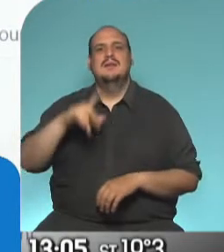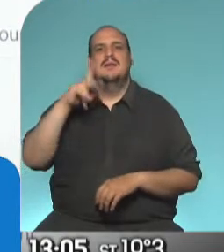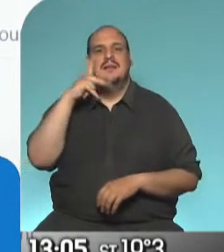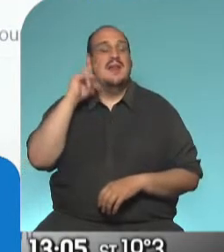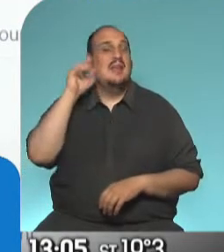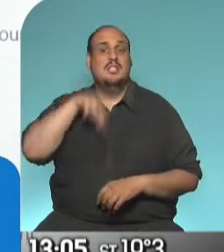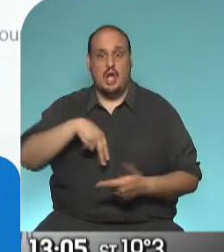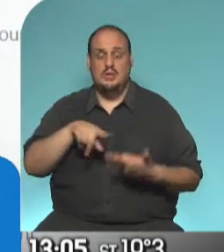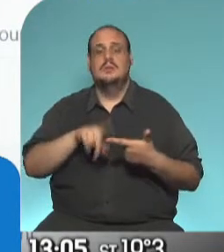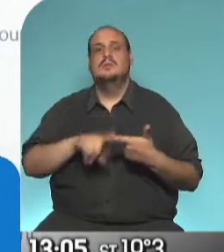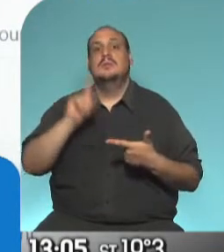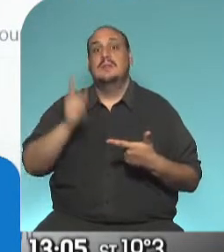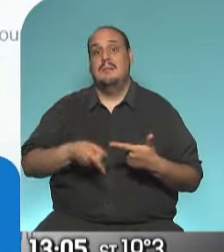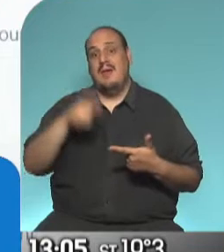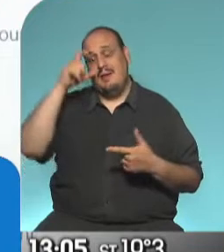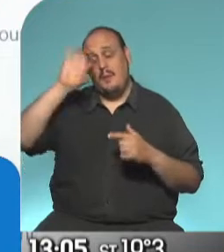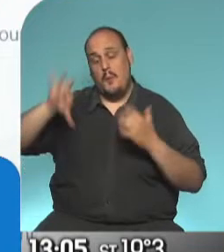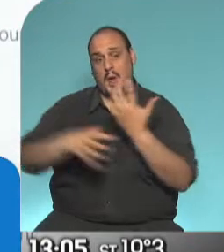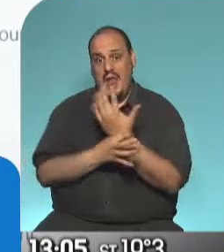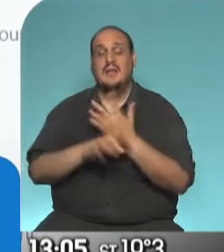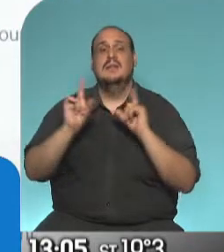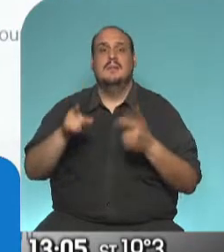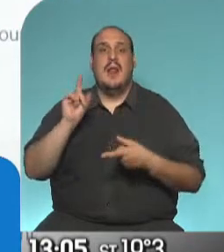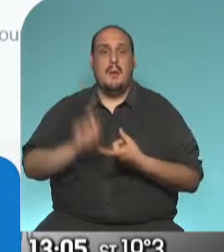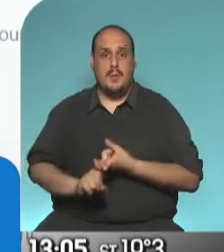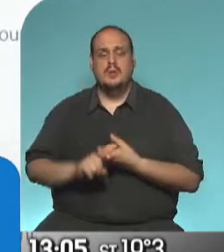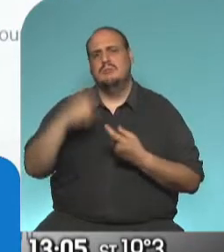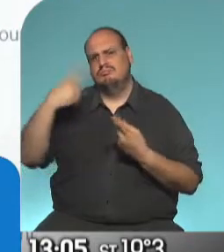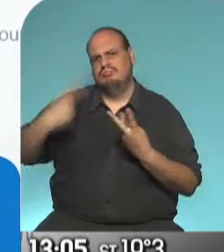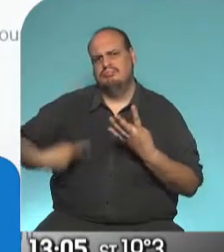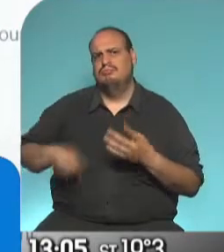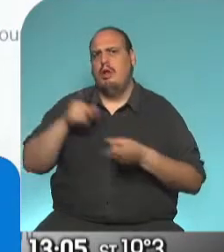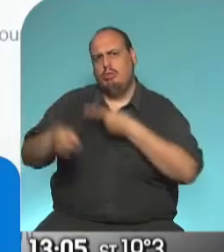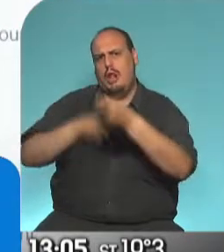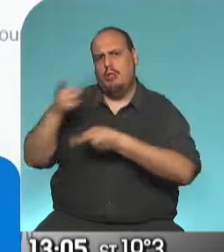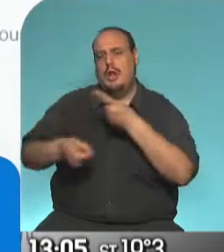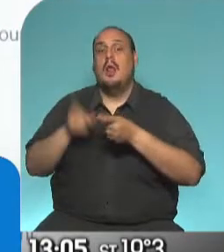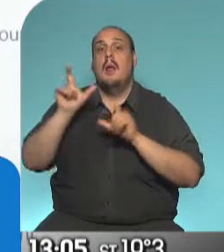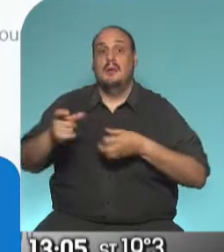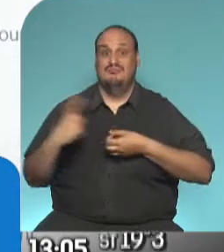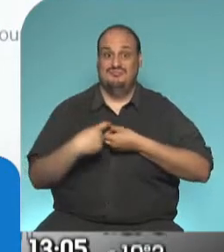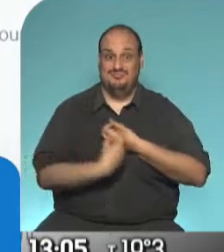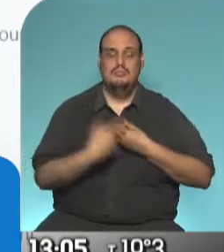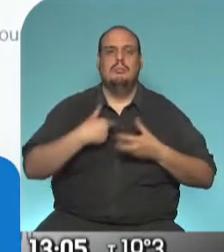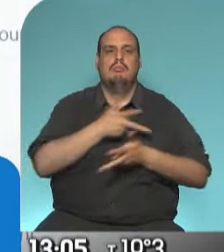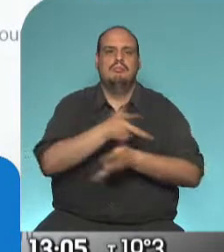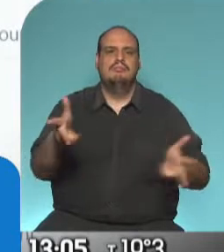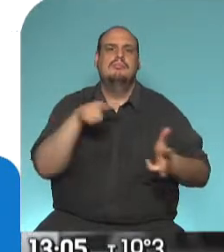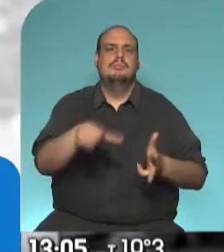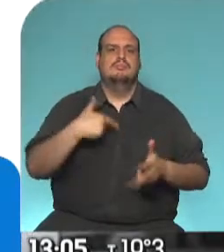el expresidente Barack Obama y su esposa Michelle Obama, entre otros, y aseguró a sus seguidores que se siente en gran